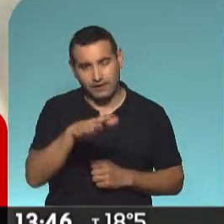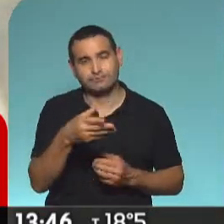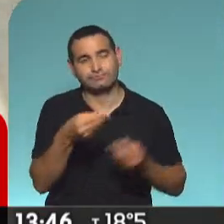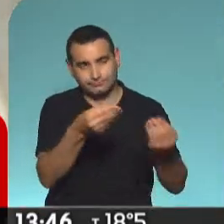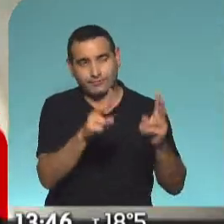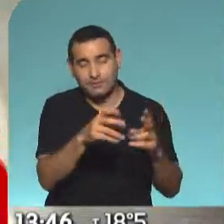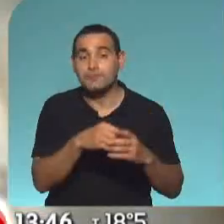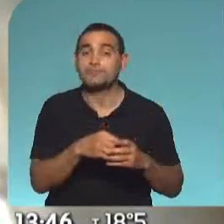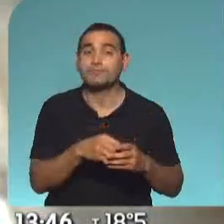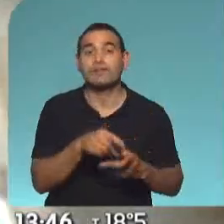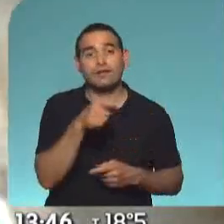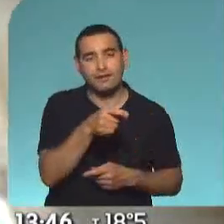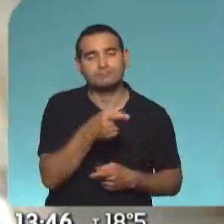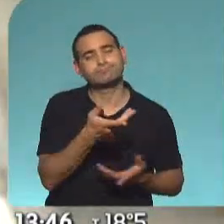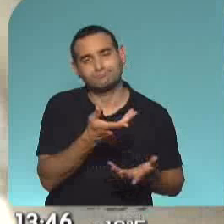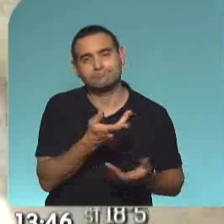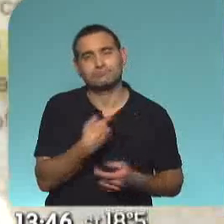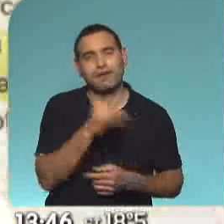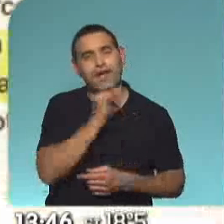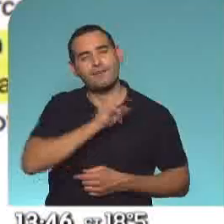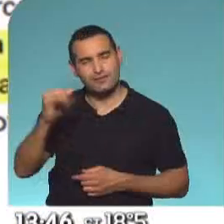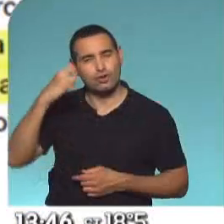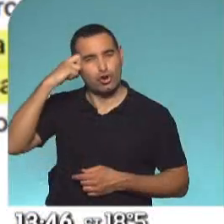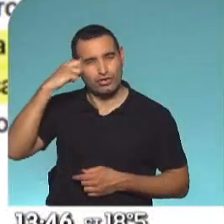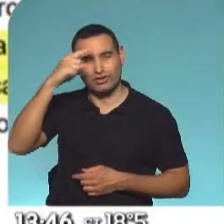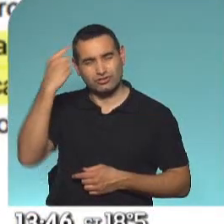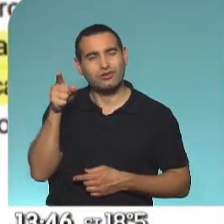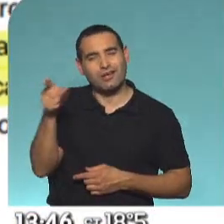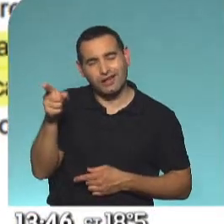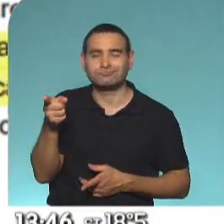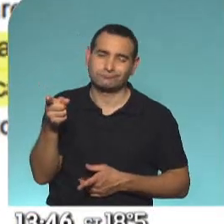cuando el tema le llegue, es instar al Congreso de la Nación a